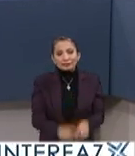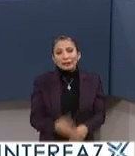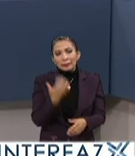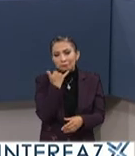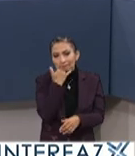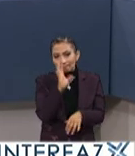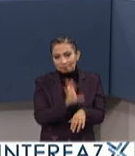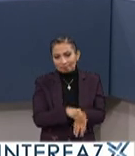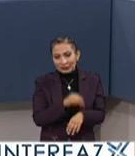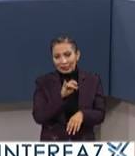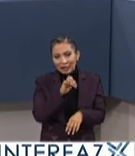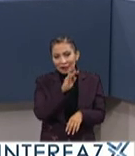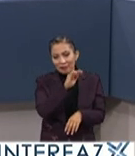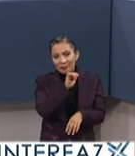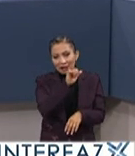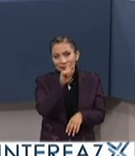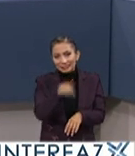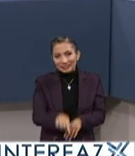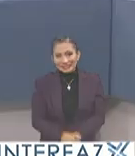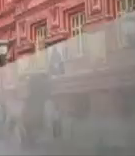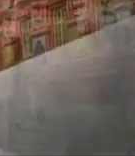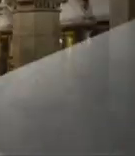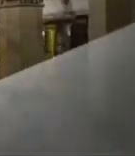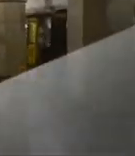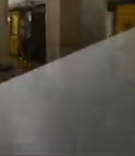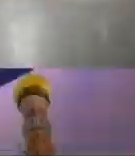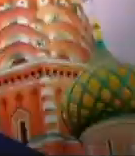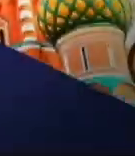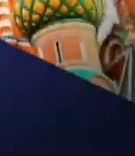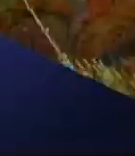me lo permites. Esto es Interfaz.